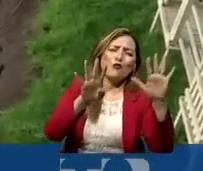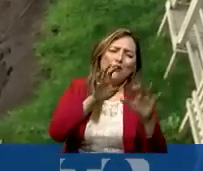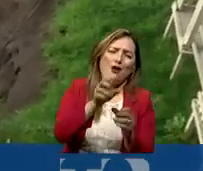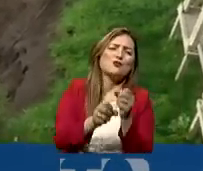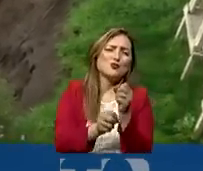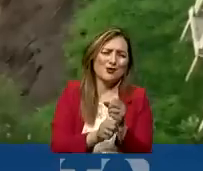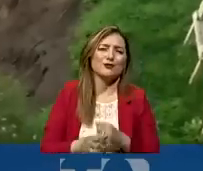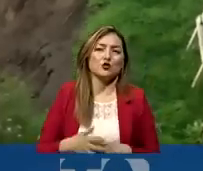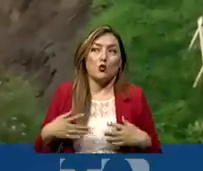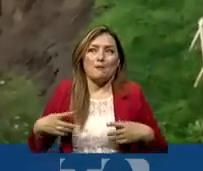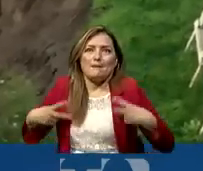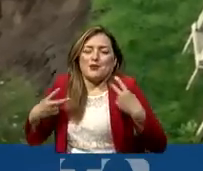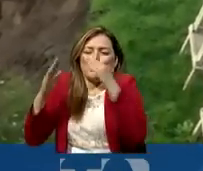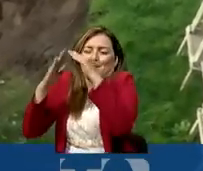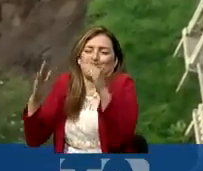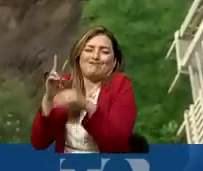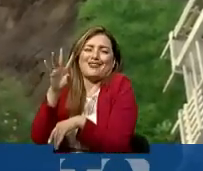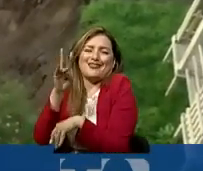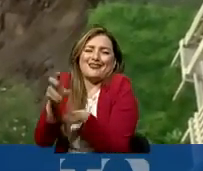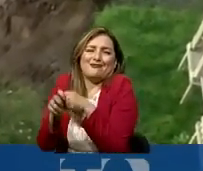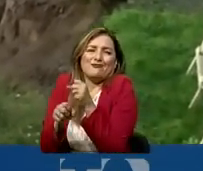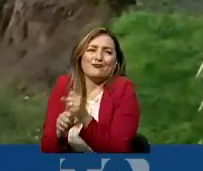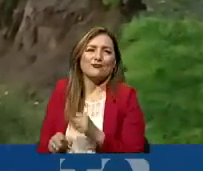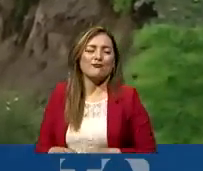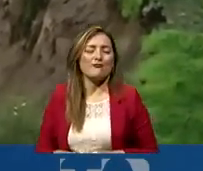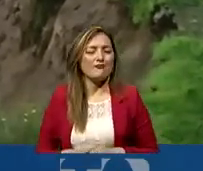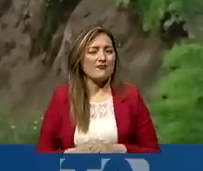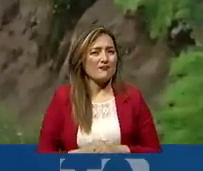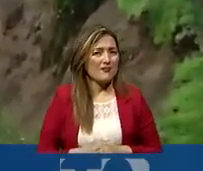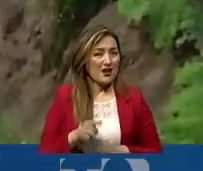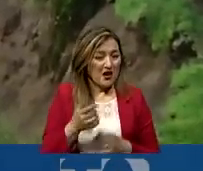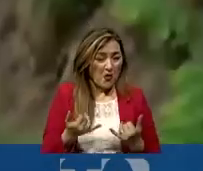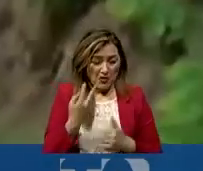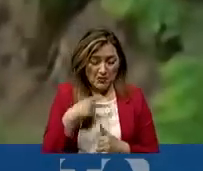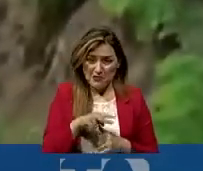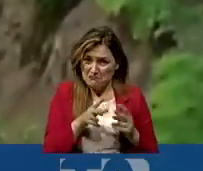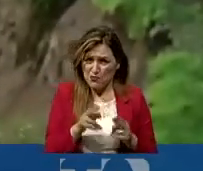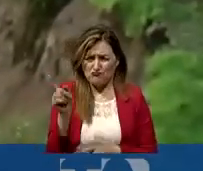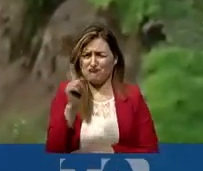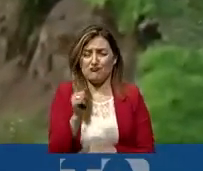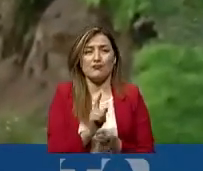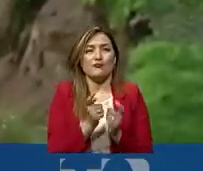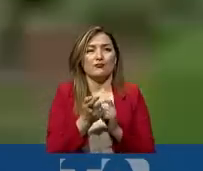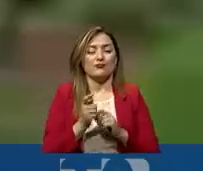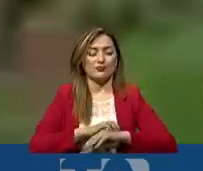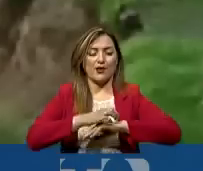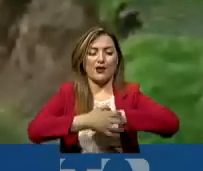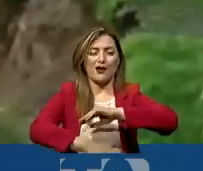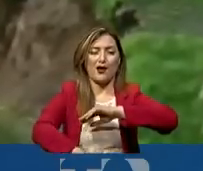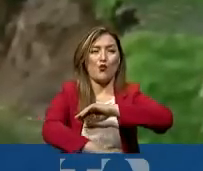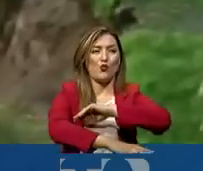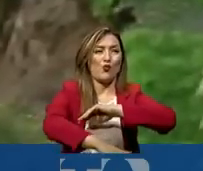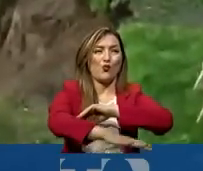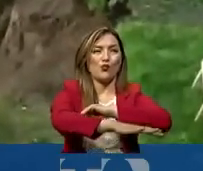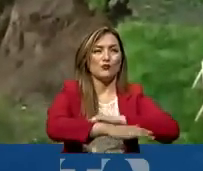va. Yo vivo acá 27 años y no era así como ven ustedes ahora. La quebrada era un poco más,